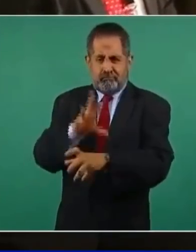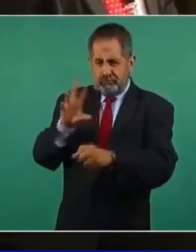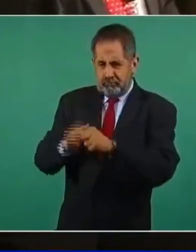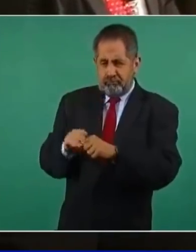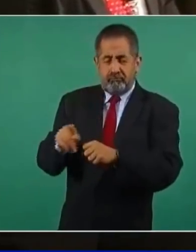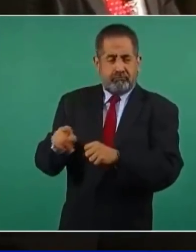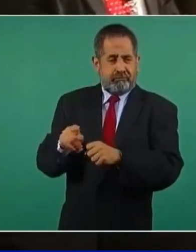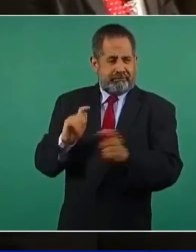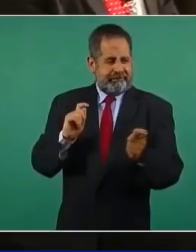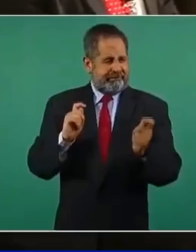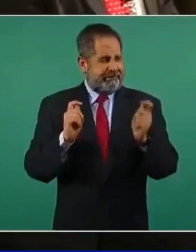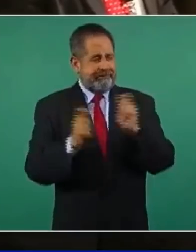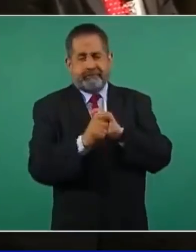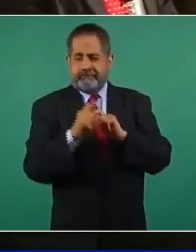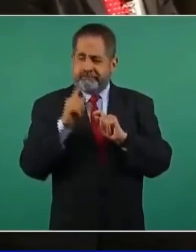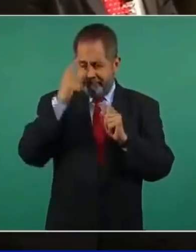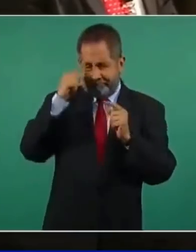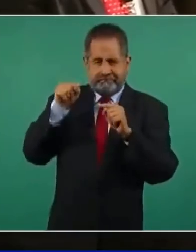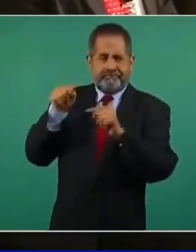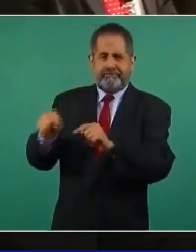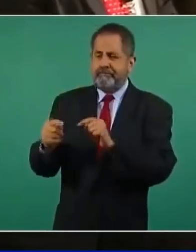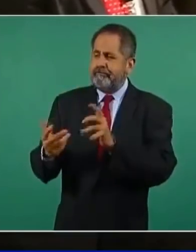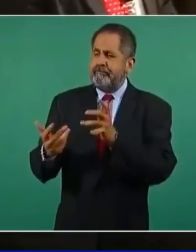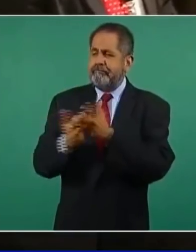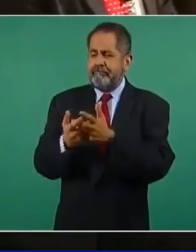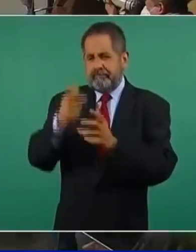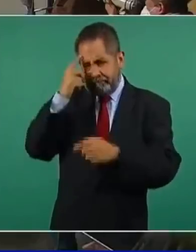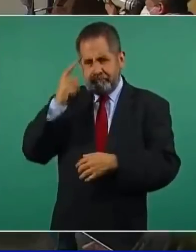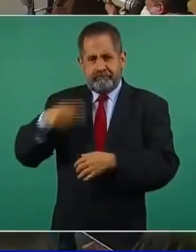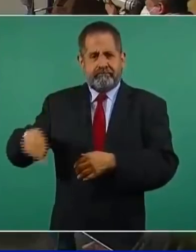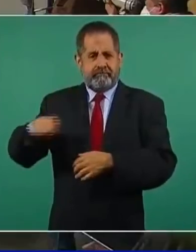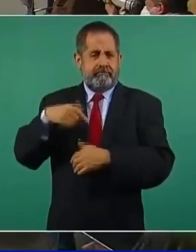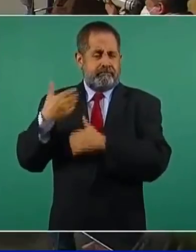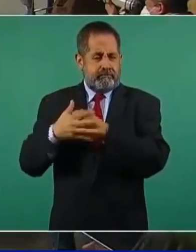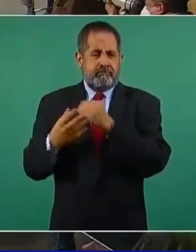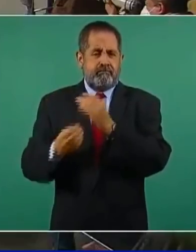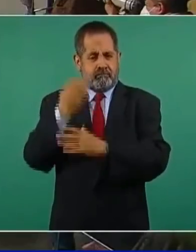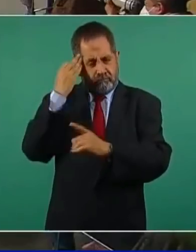lo que se está haciendo para adaptarse a la nueva era.